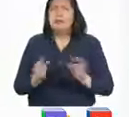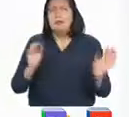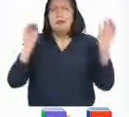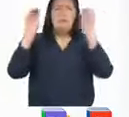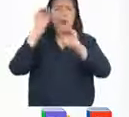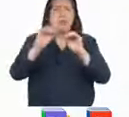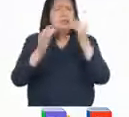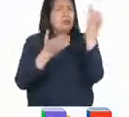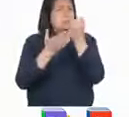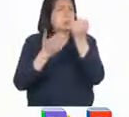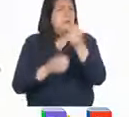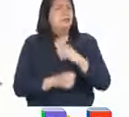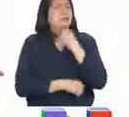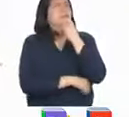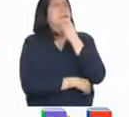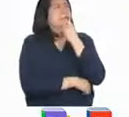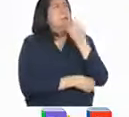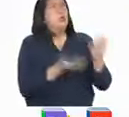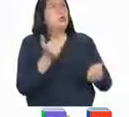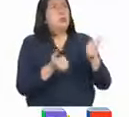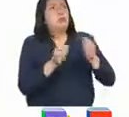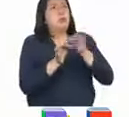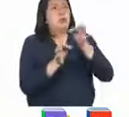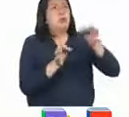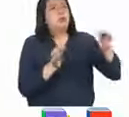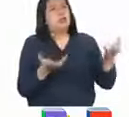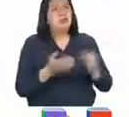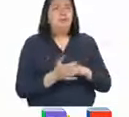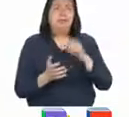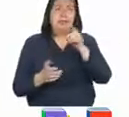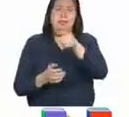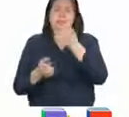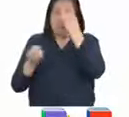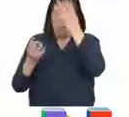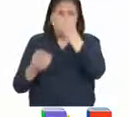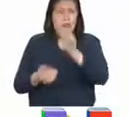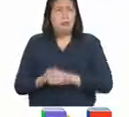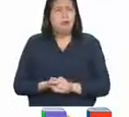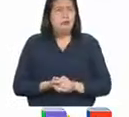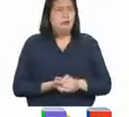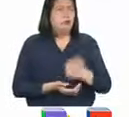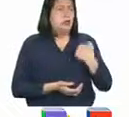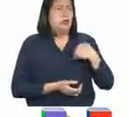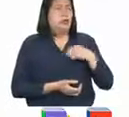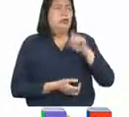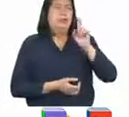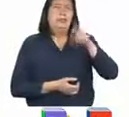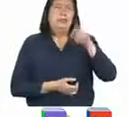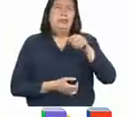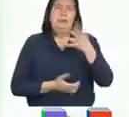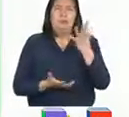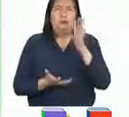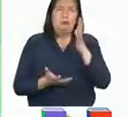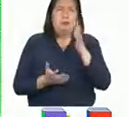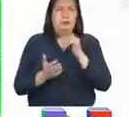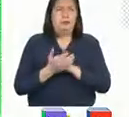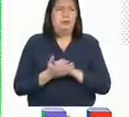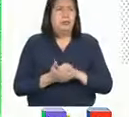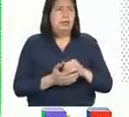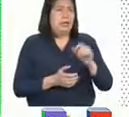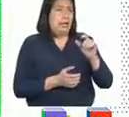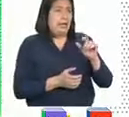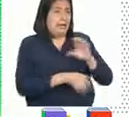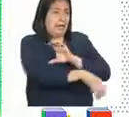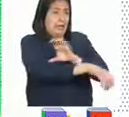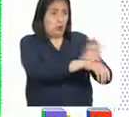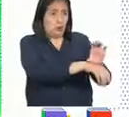incluir en el gráfico? ¿De qué región es cada uno? Aquí tengo los datos. Solo necesitamos aproximarlos. La